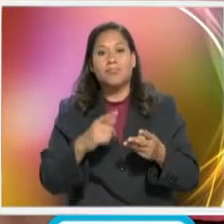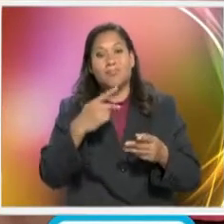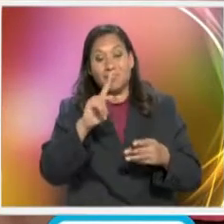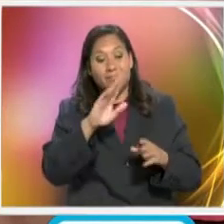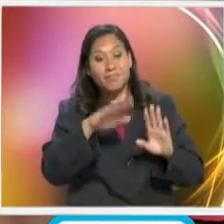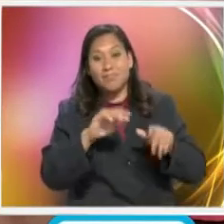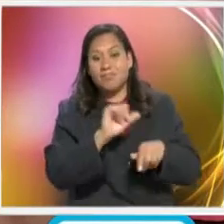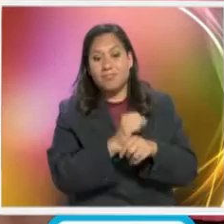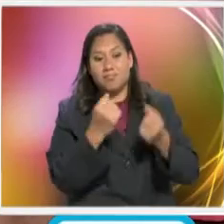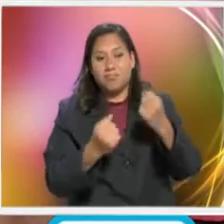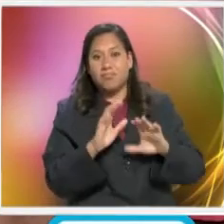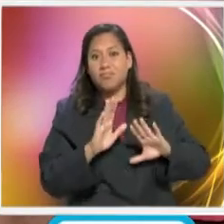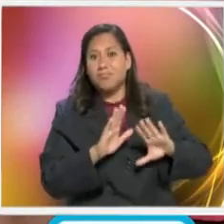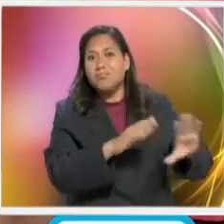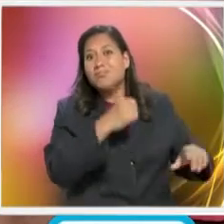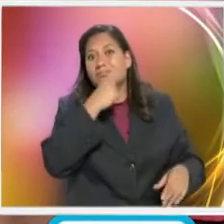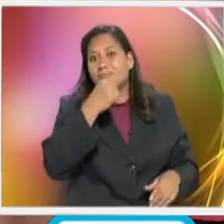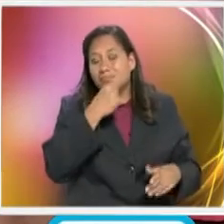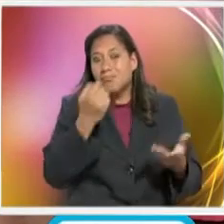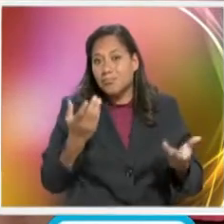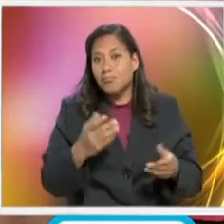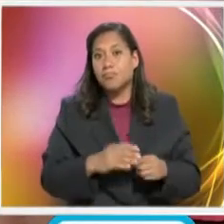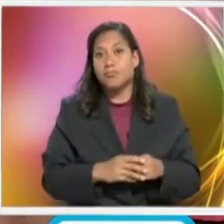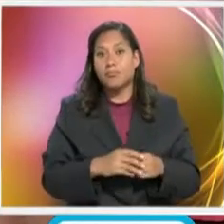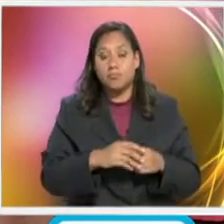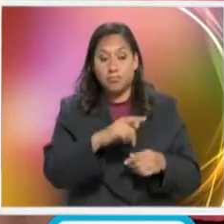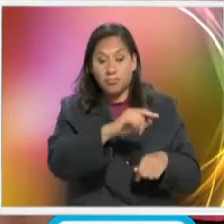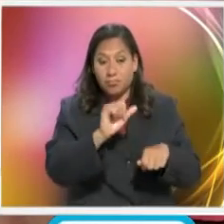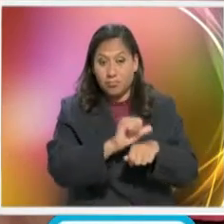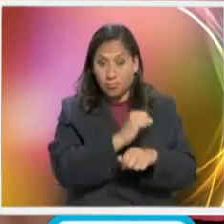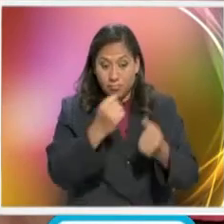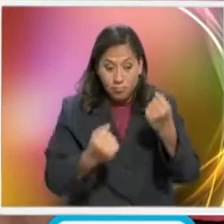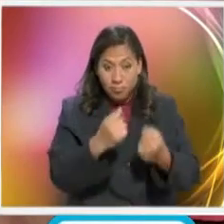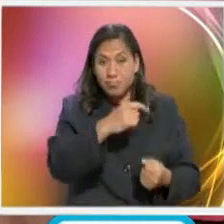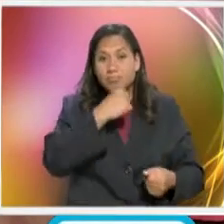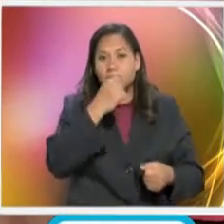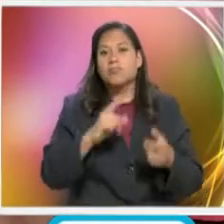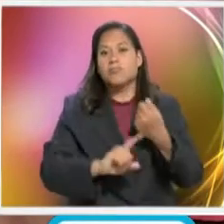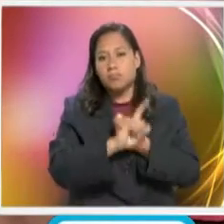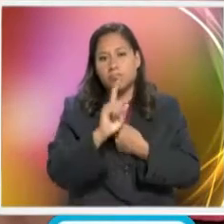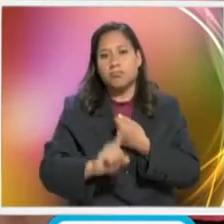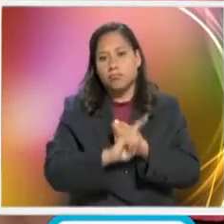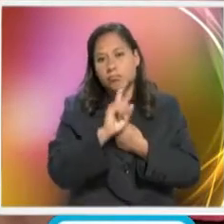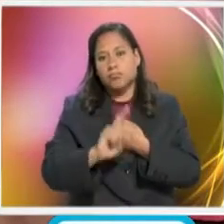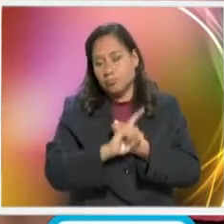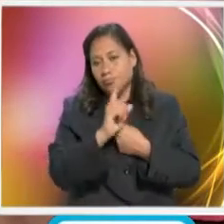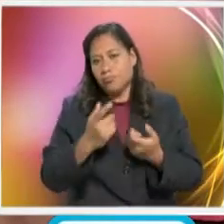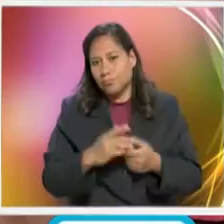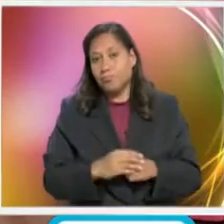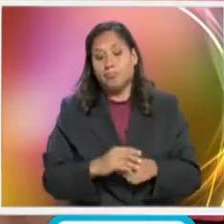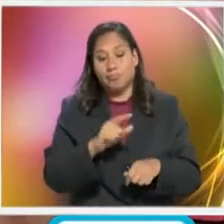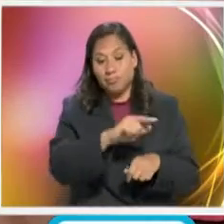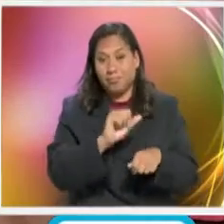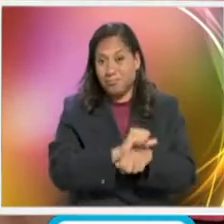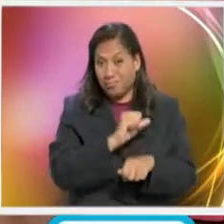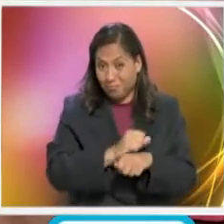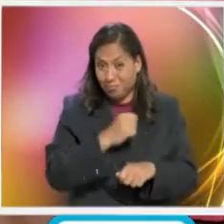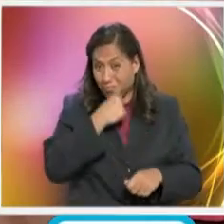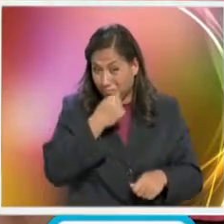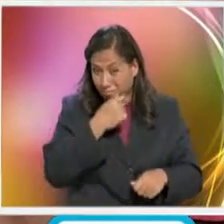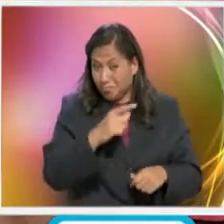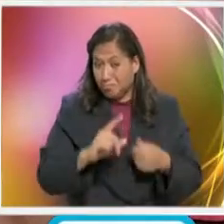Alberto? Muy buen punto, Gaby. Muy buen punto, porque si compras un coche viejo te va a dar más problemas. Claro, un carro viejo Claro, da más claro. problemas. Entonces